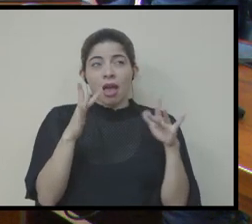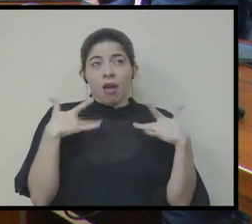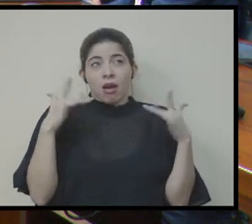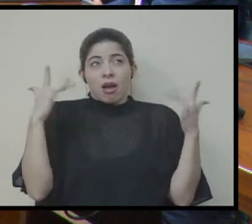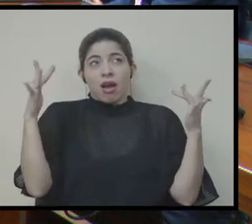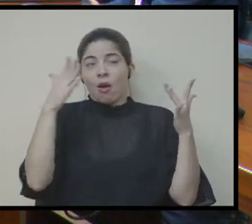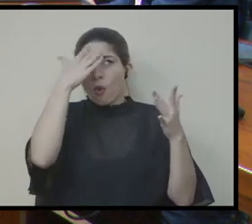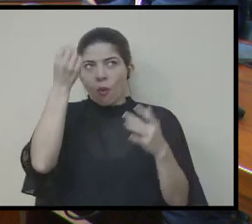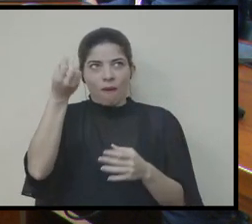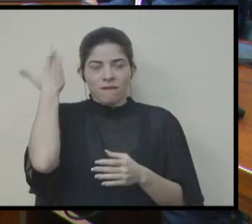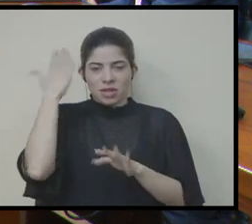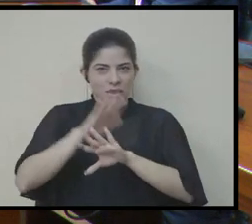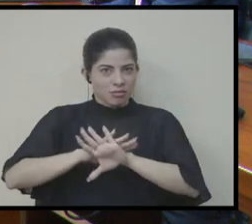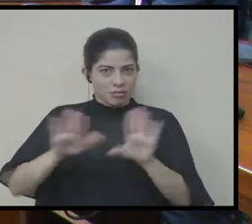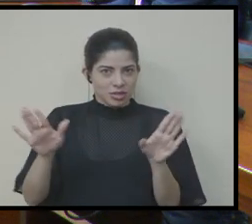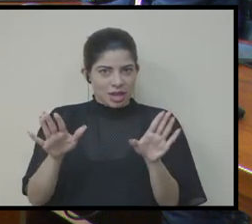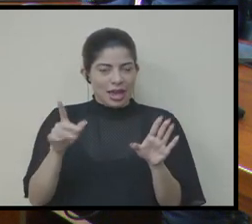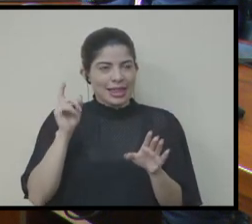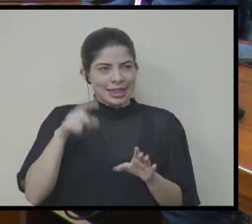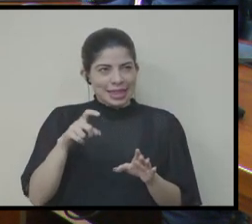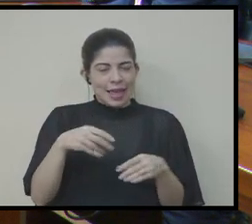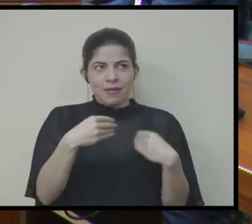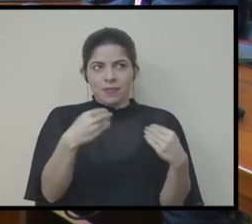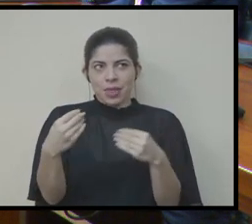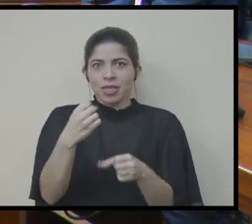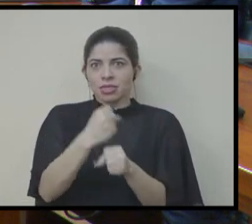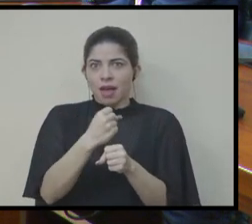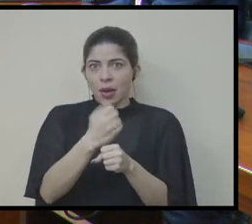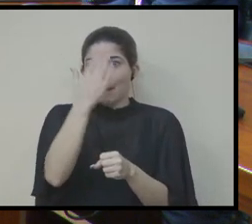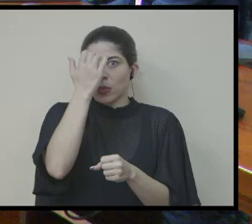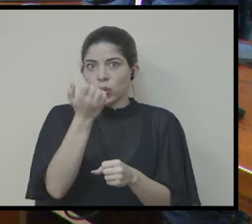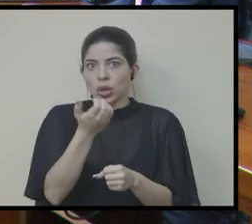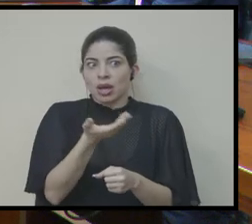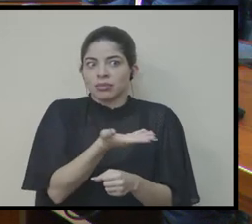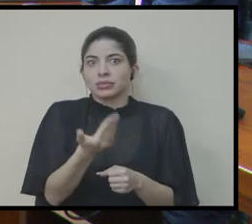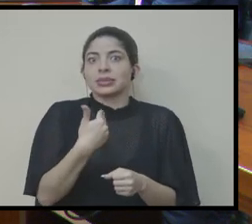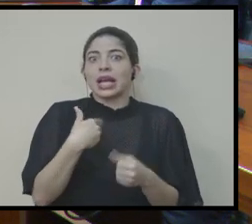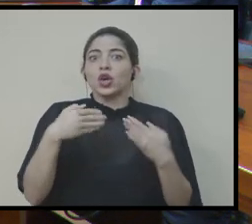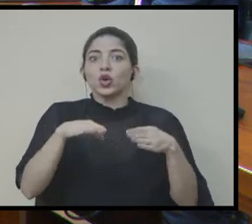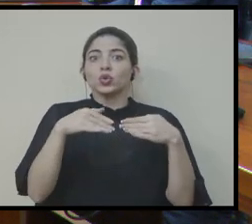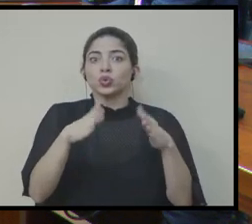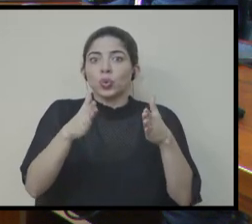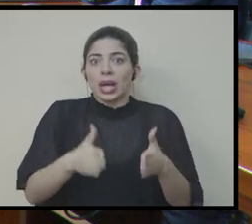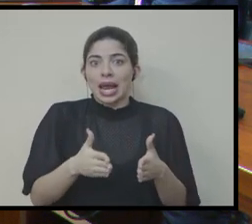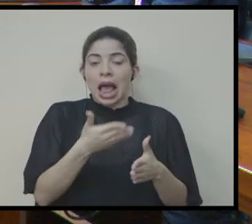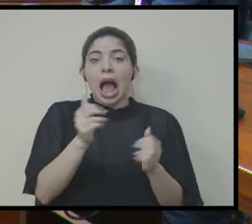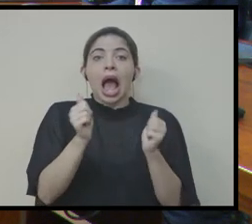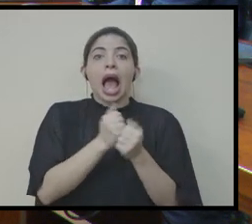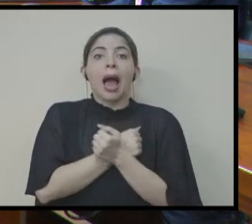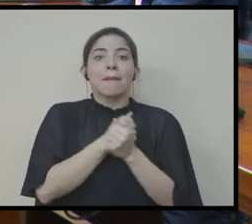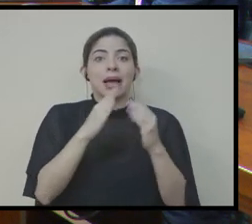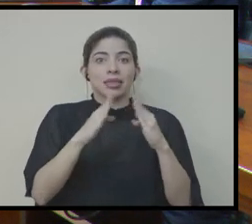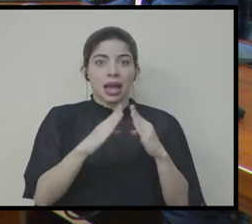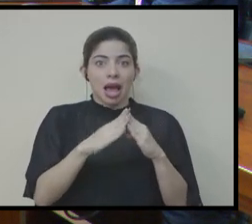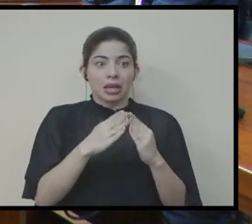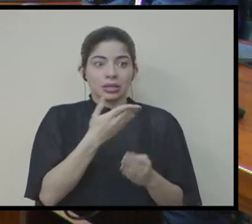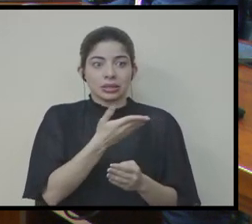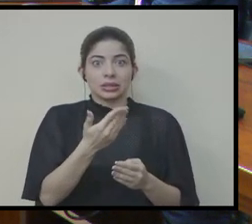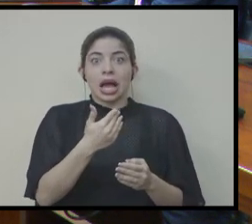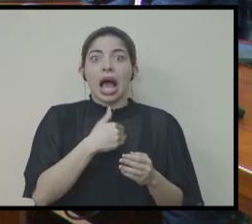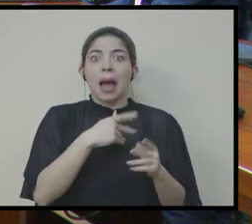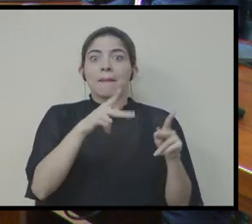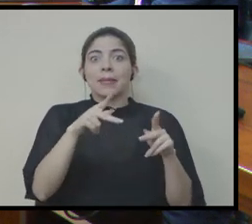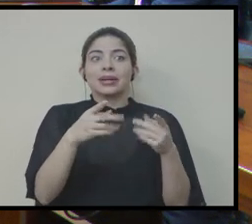que existía. Tenés que seguir dando trabajo, ¿por qué? Porque hay costureras que son amas de casa, que tienen